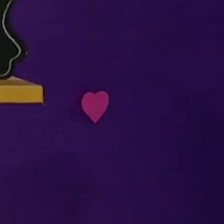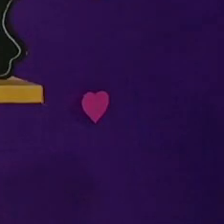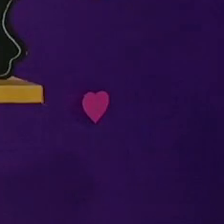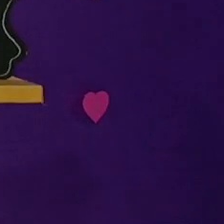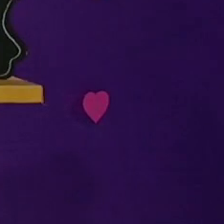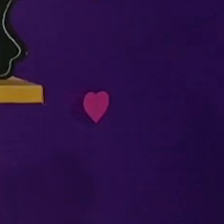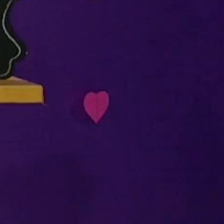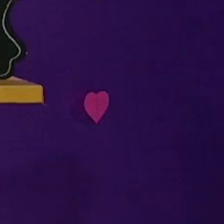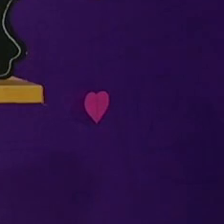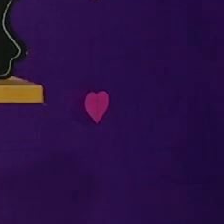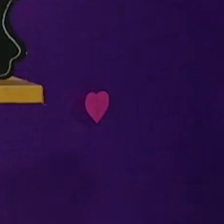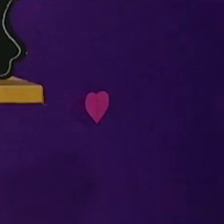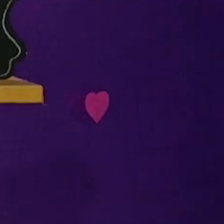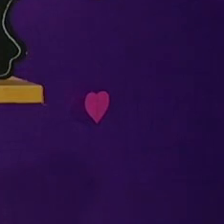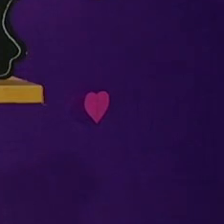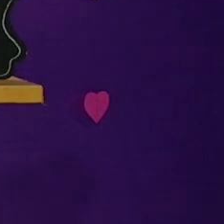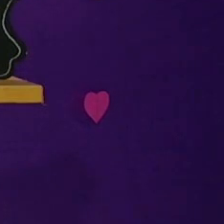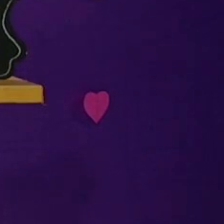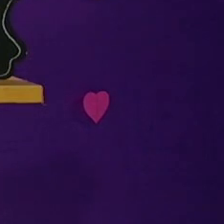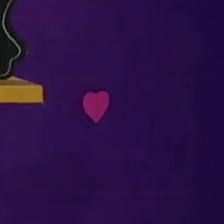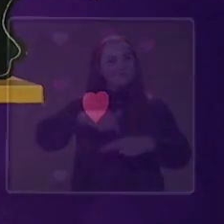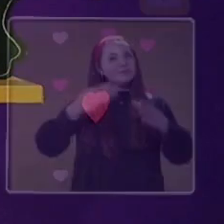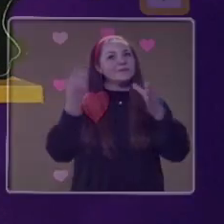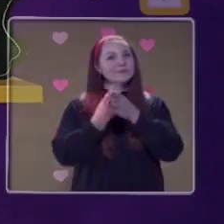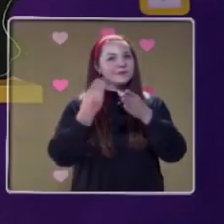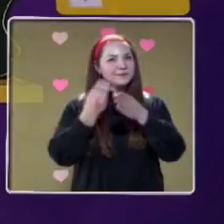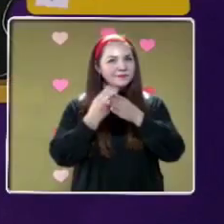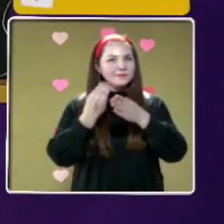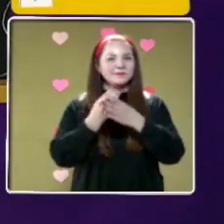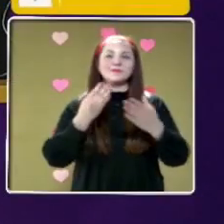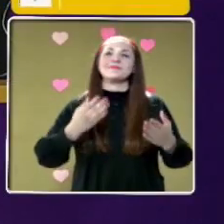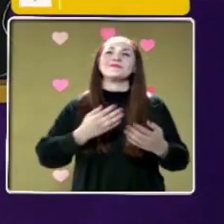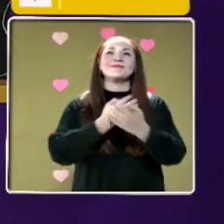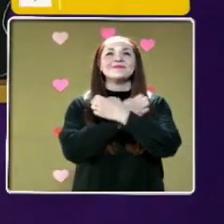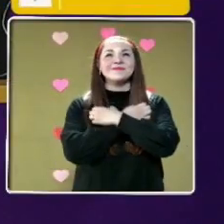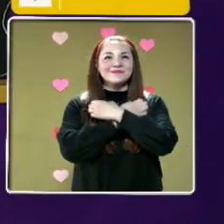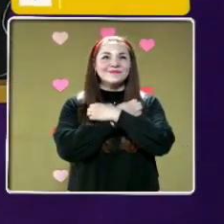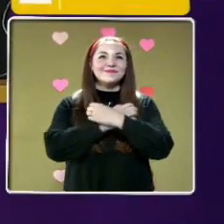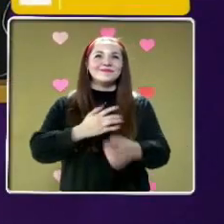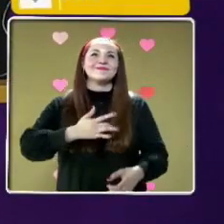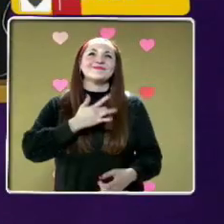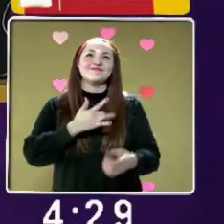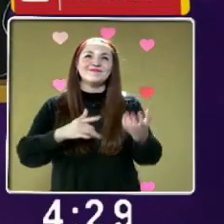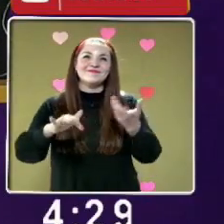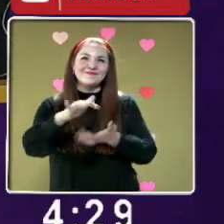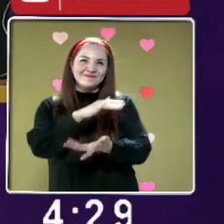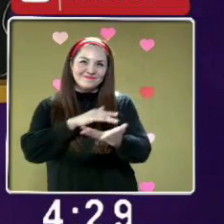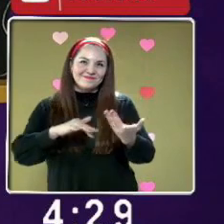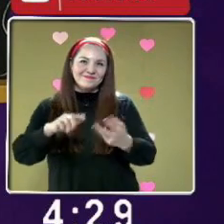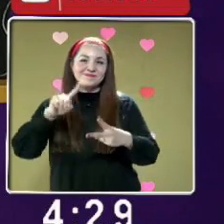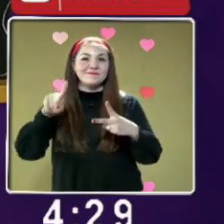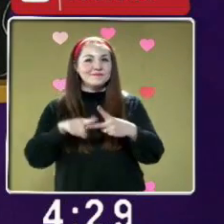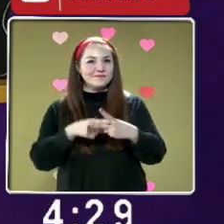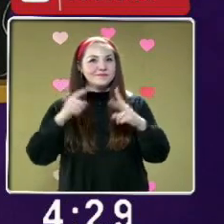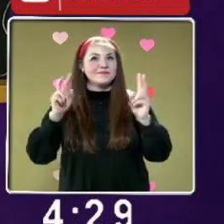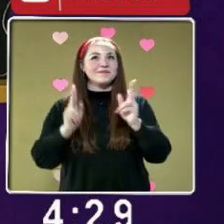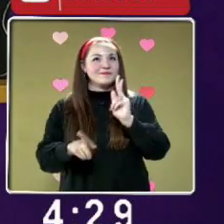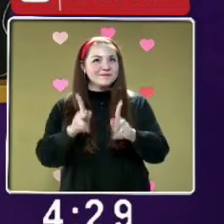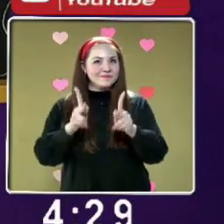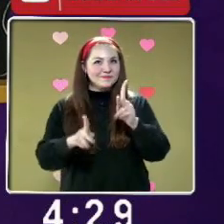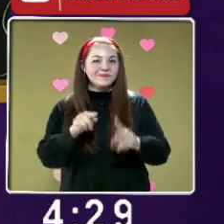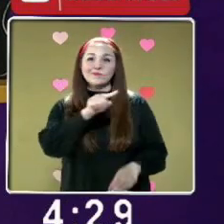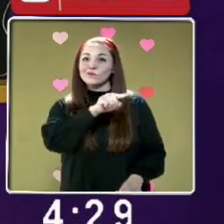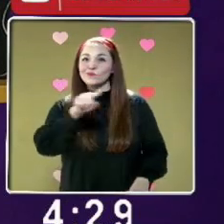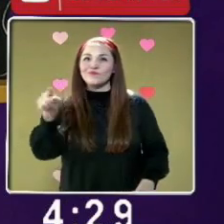Muy bien, ya estamos aquí de regreso para su clase de educación socioemocional y habíamos empezado platicando, maestra, acerca de qué emoción